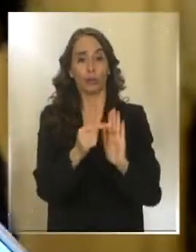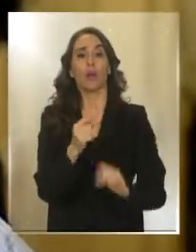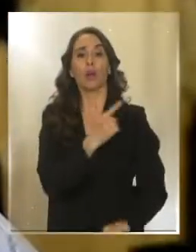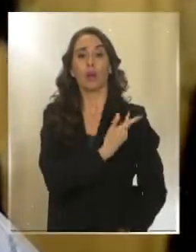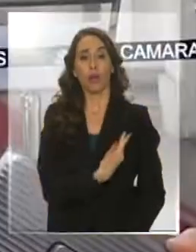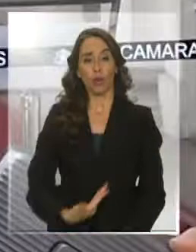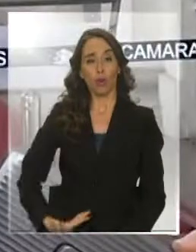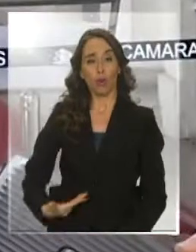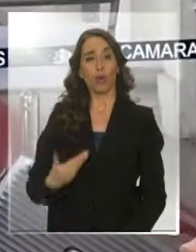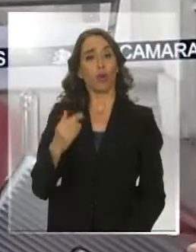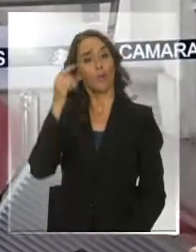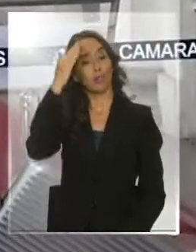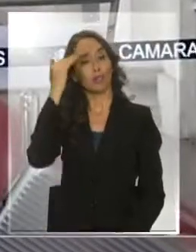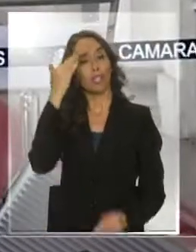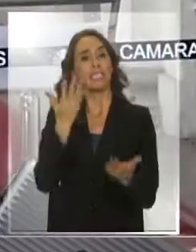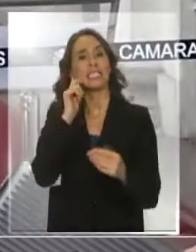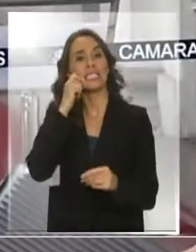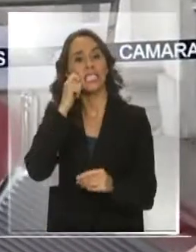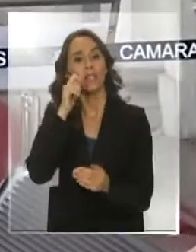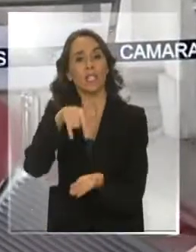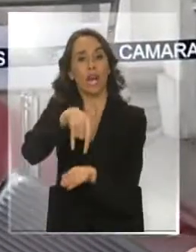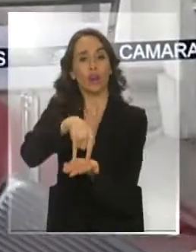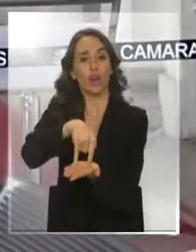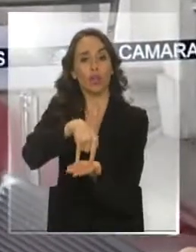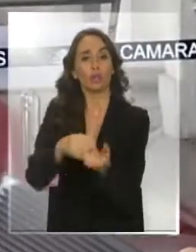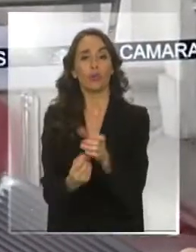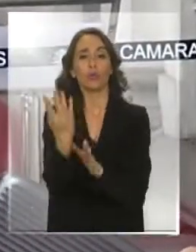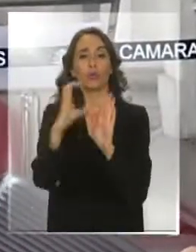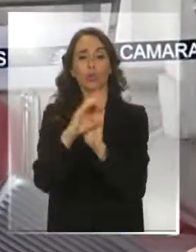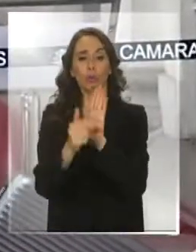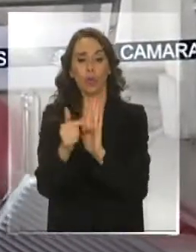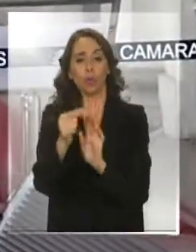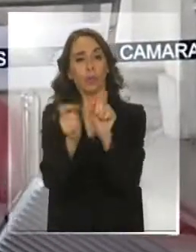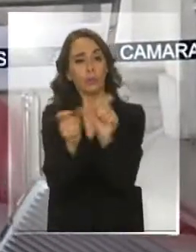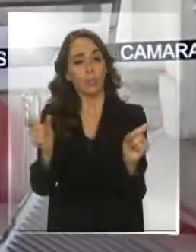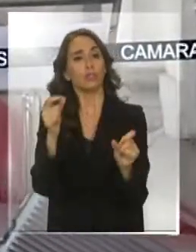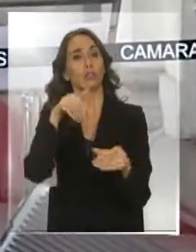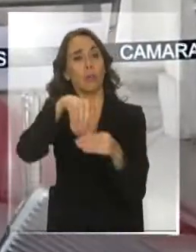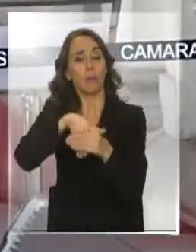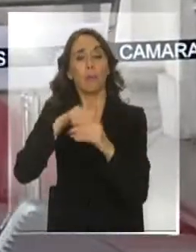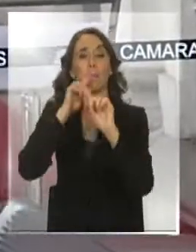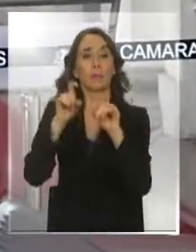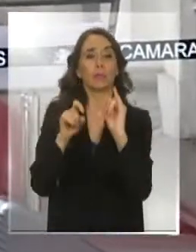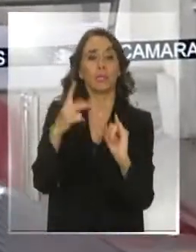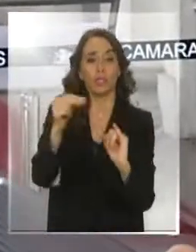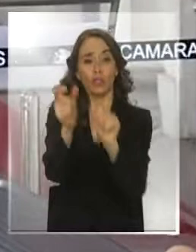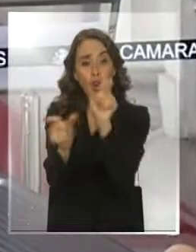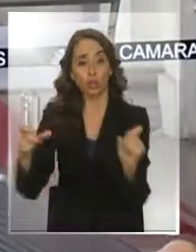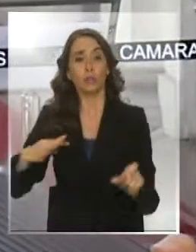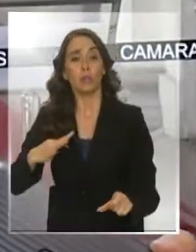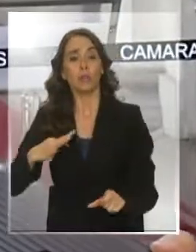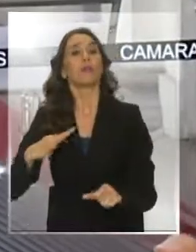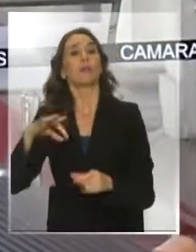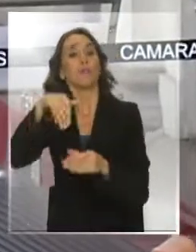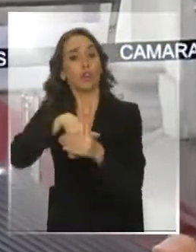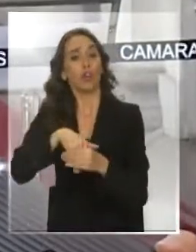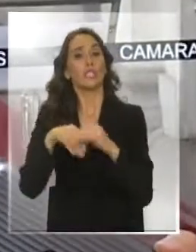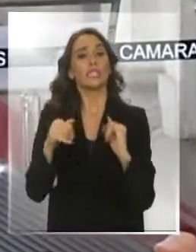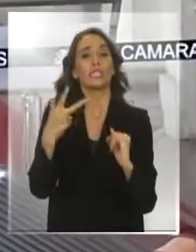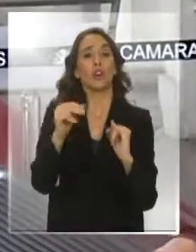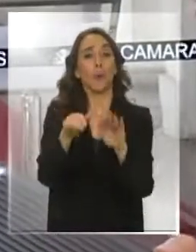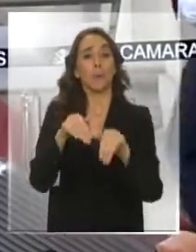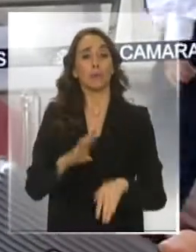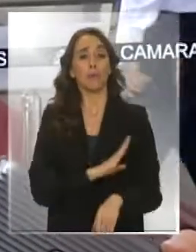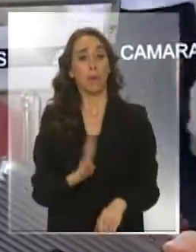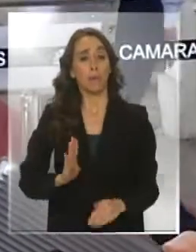Congreso Constituyente. Preguntémosle a la gente, que sea mediante un plebiscito. Y que los que crean que tiene que ser el Congreso actual el que lo decida, que voten por eso. Y quienes creemos que tiene